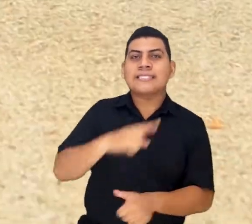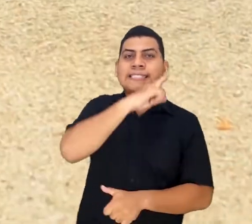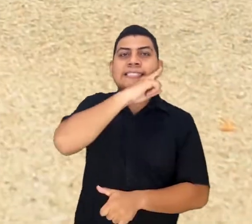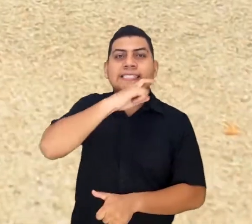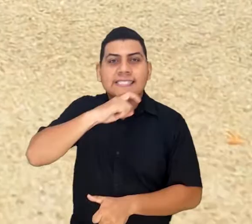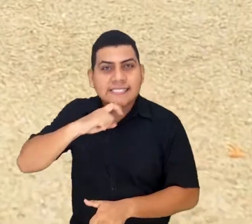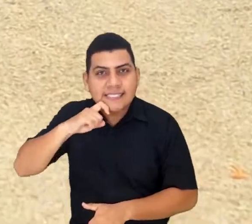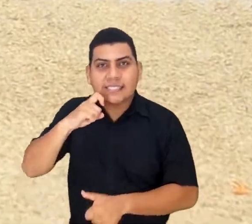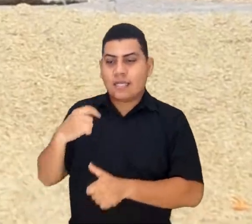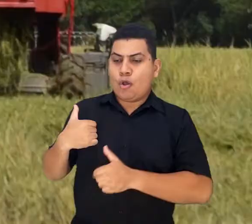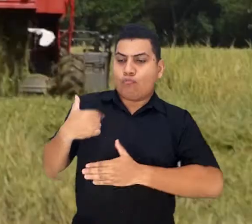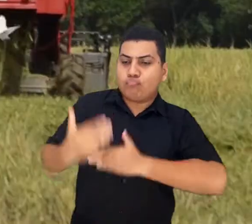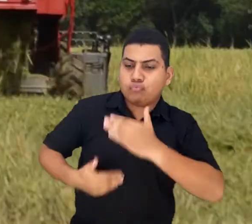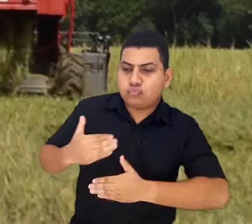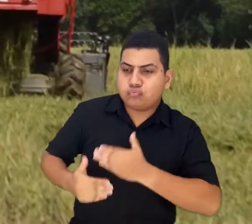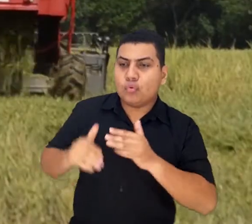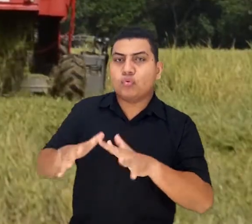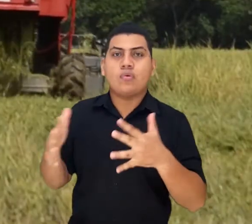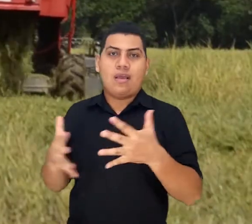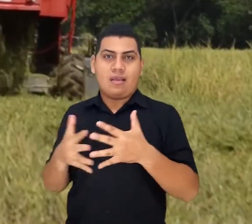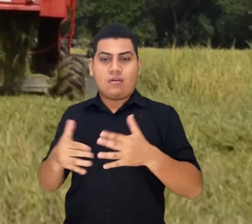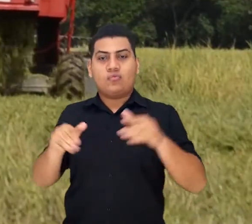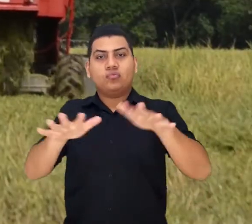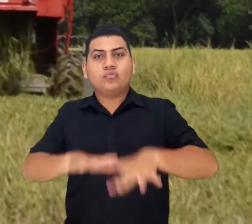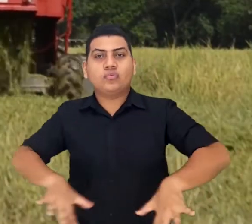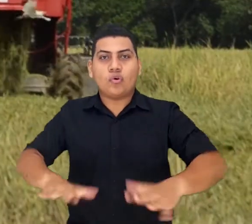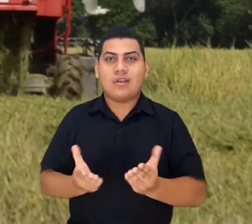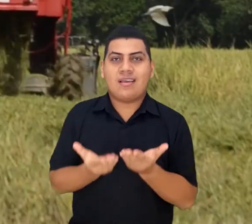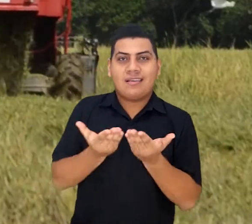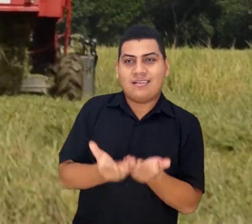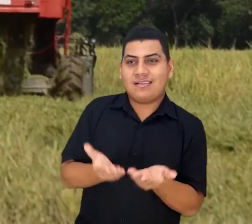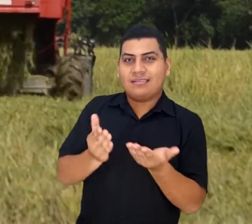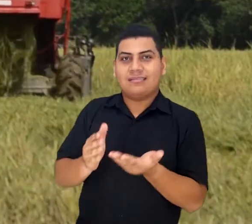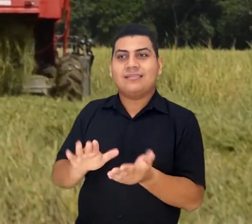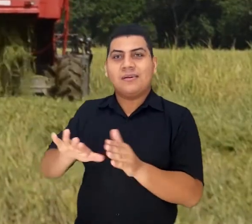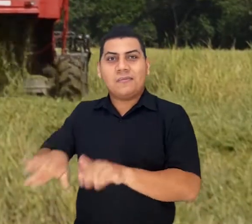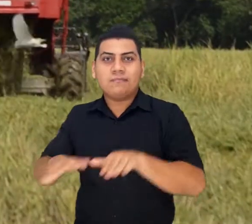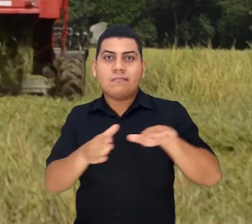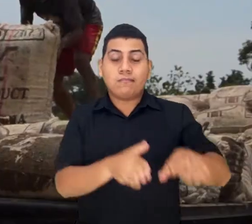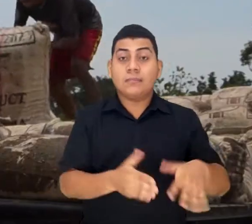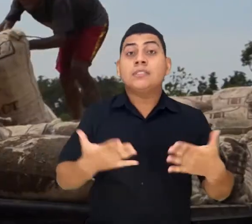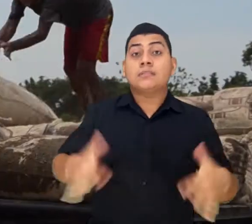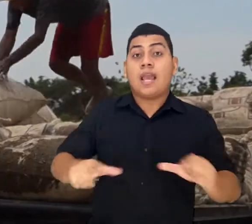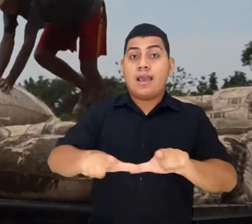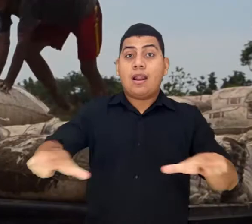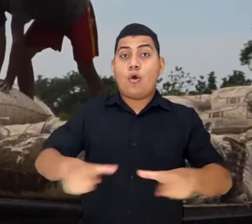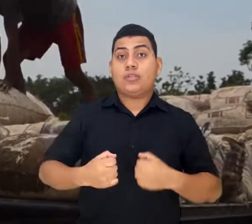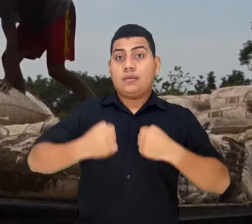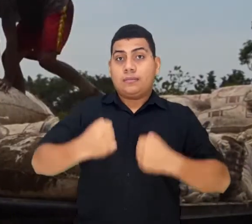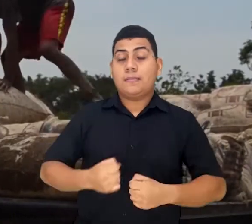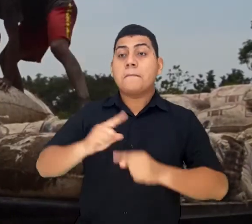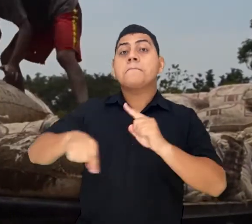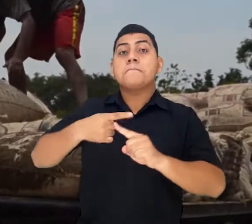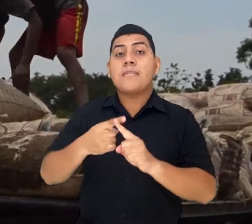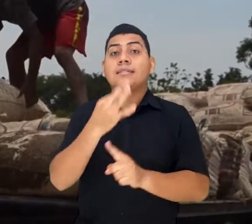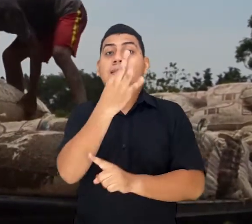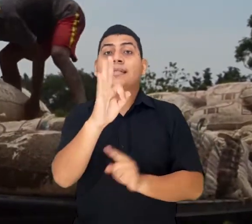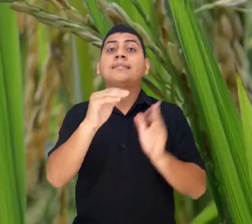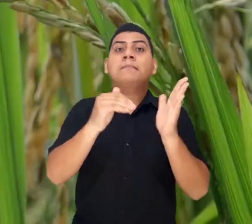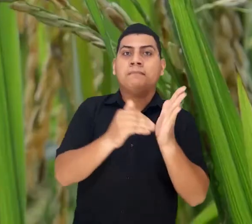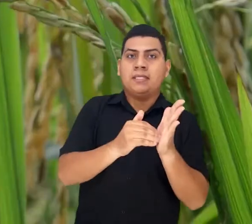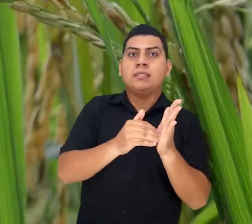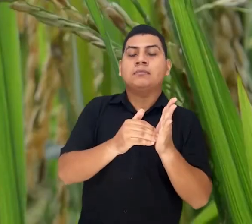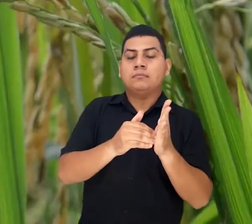secado, almacenamiento y trilla de arroz para La Mojana y el San Jorge, el cual ya cuenta con un lote y 13 mil millones de